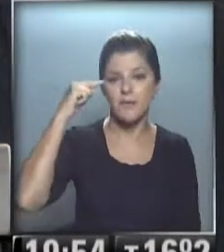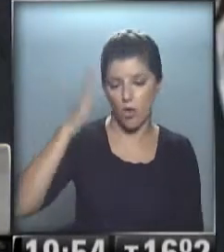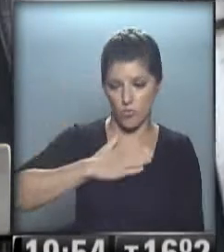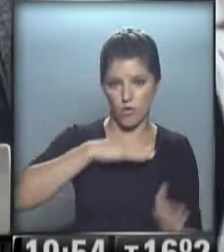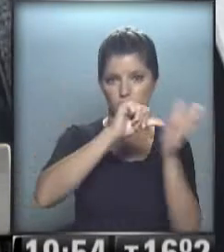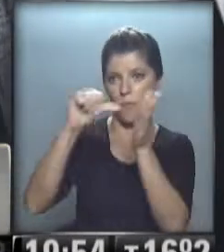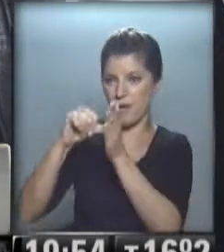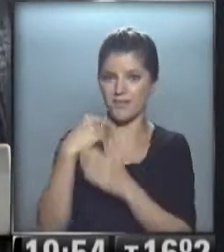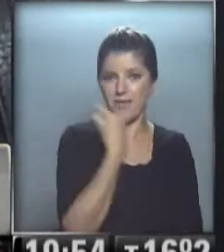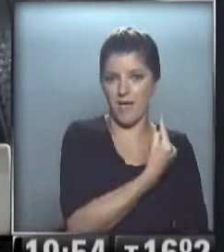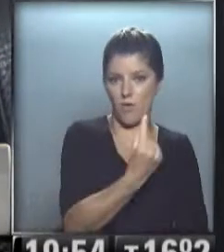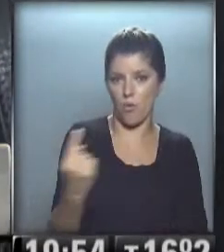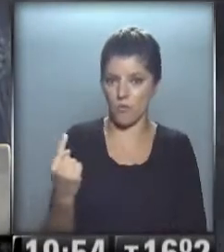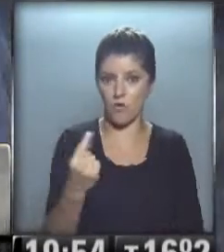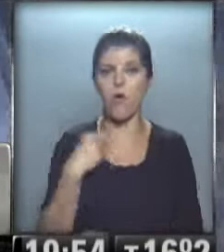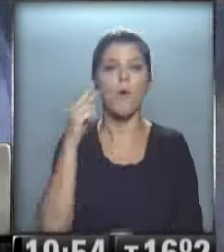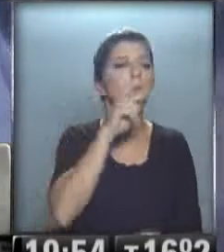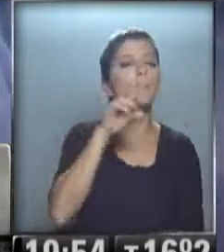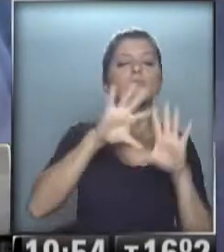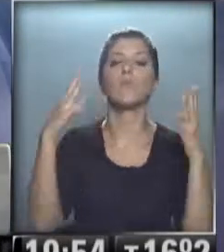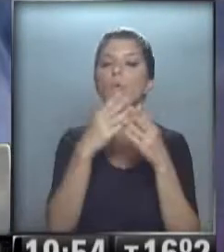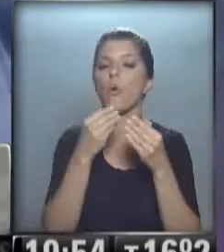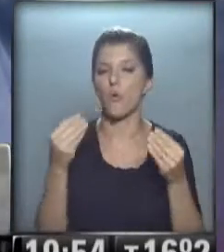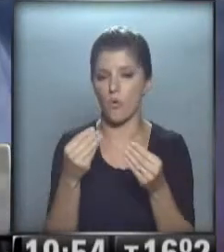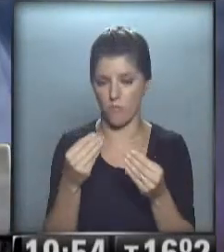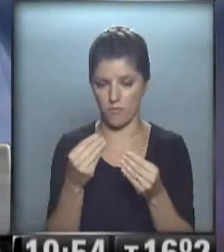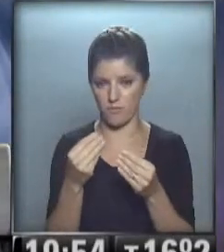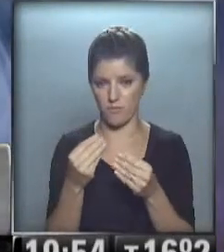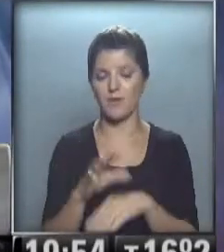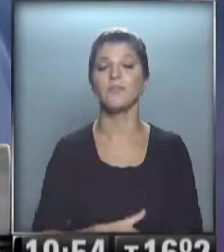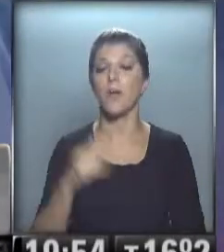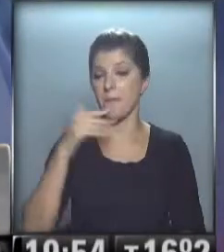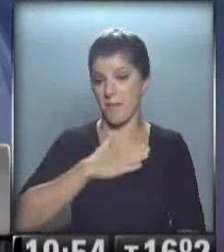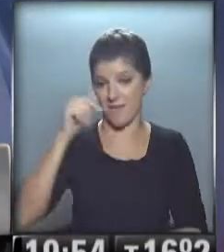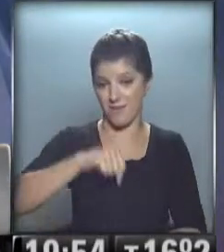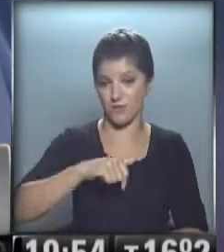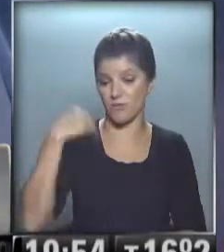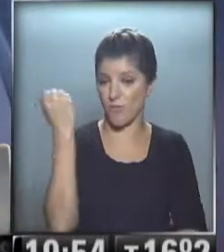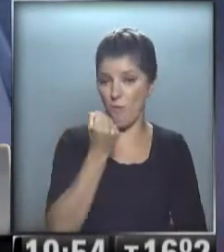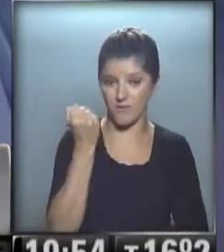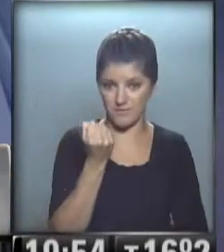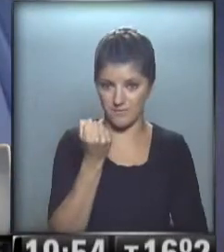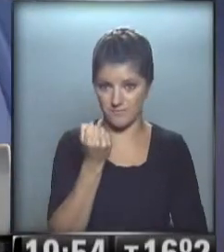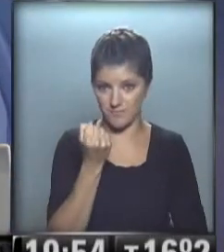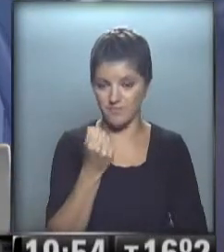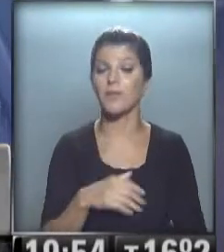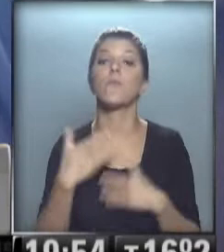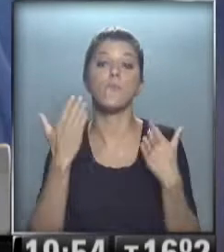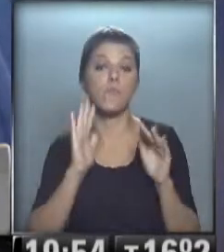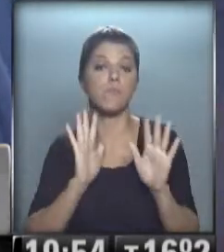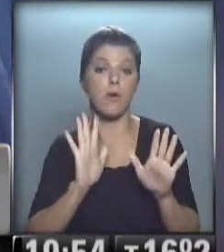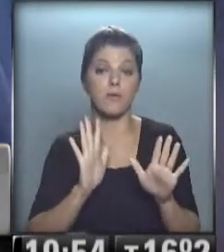países, ¿no? Desde dónde miramos el mundo. Creo que es un acontecimiento. Y por eso me honra